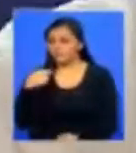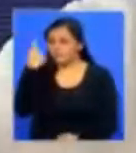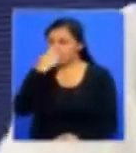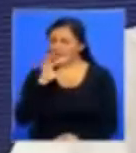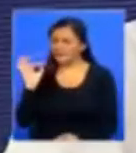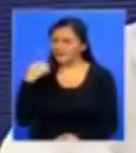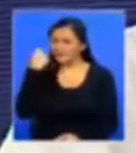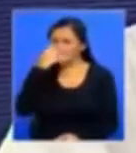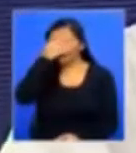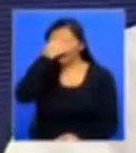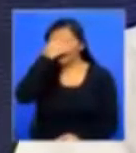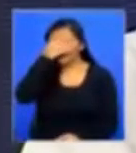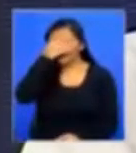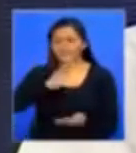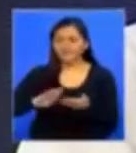igualito al prefecto pues.